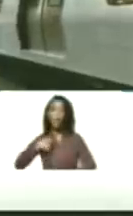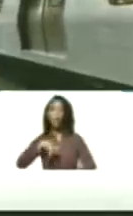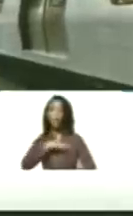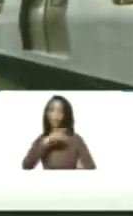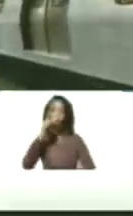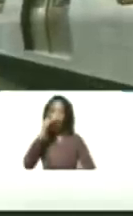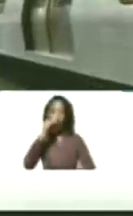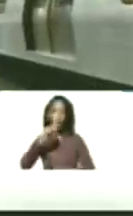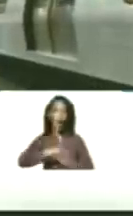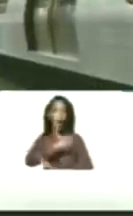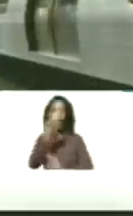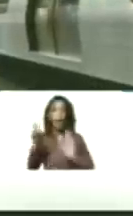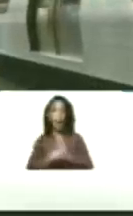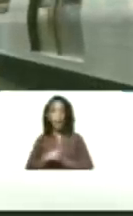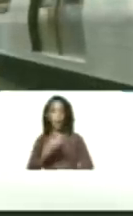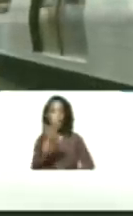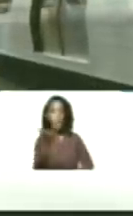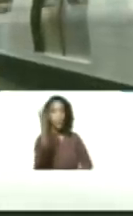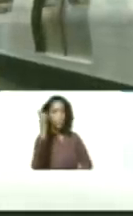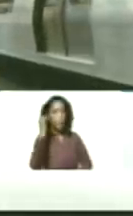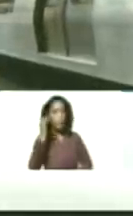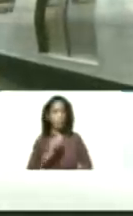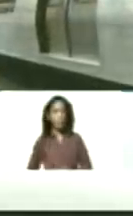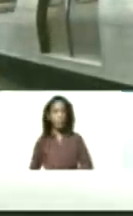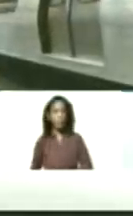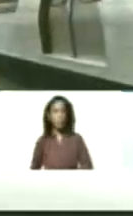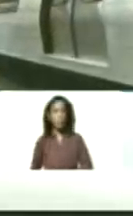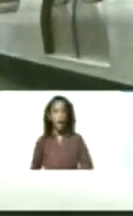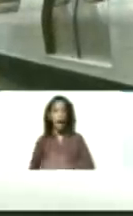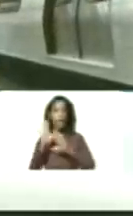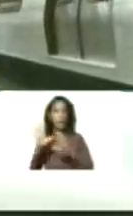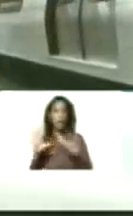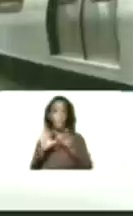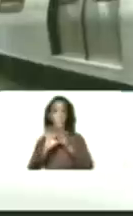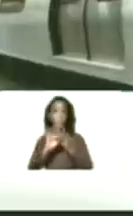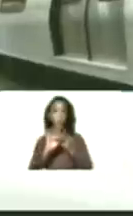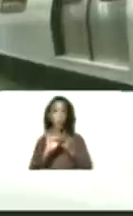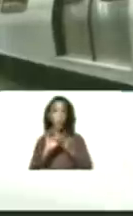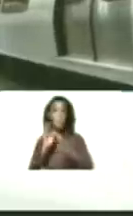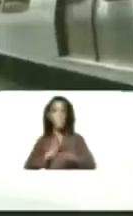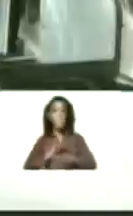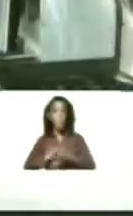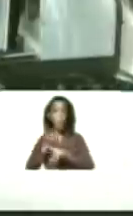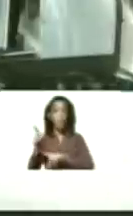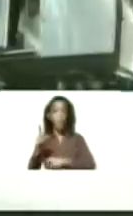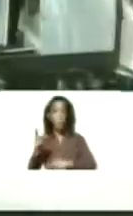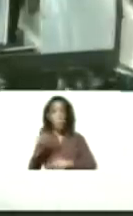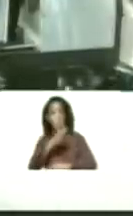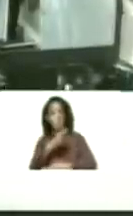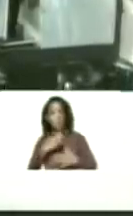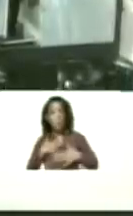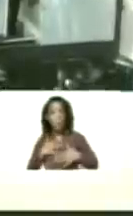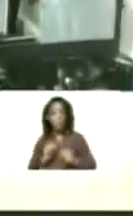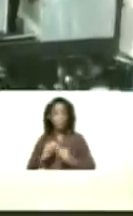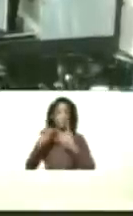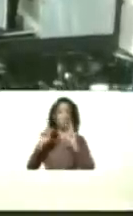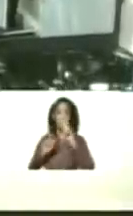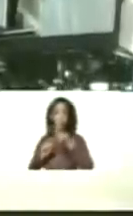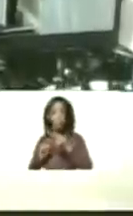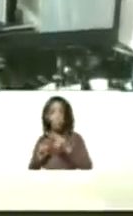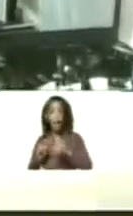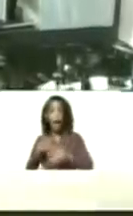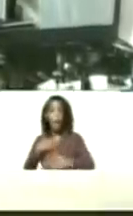nosotros y ustedes, mujeres, así unidos. Por eso me parece impresionante. Me